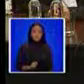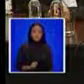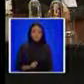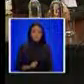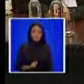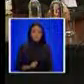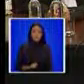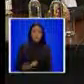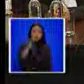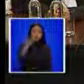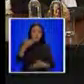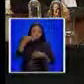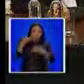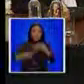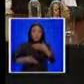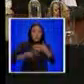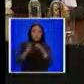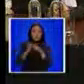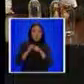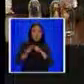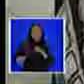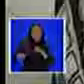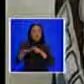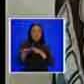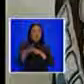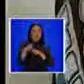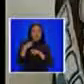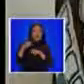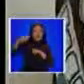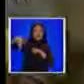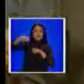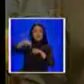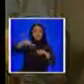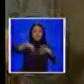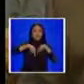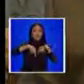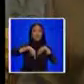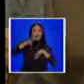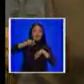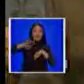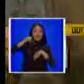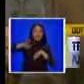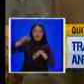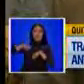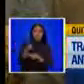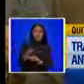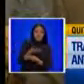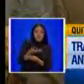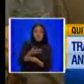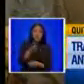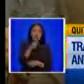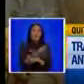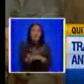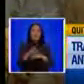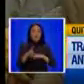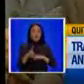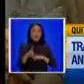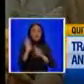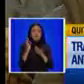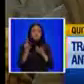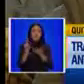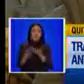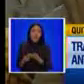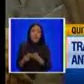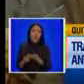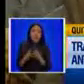Ante un documento que se habría filtrado de una posible movilización de los transportistas del país, sus dirigentes dicen que el tema se analiza, pero no